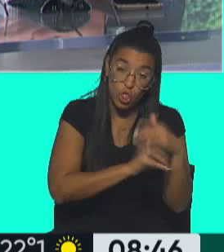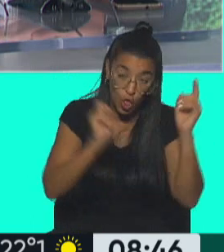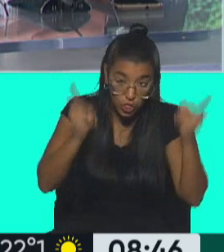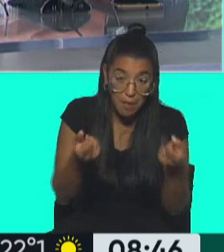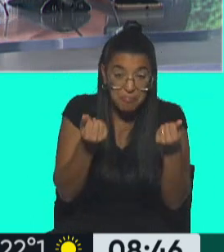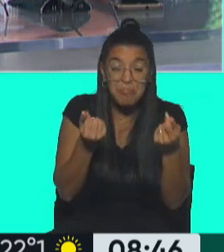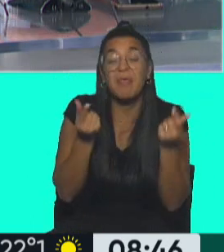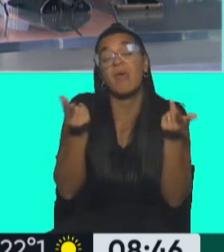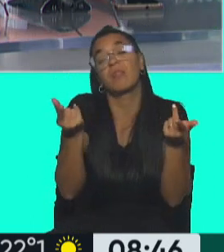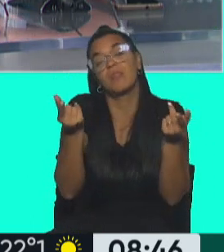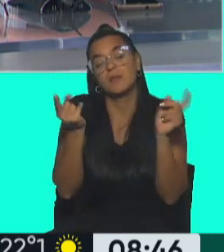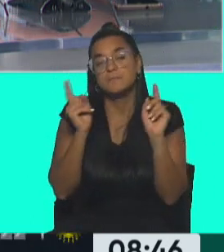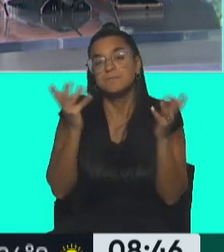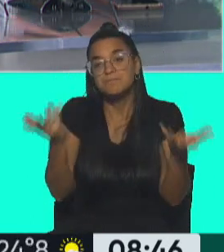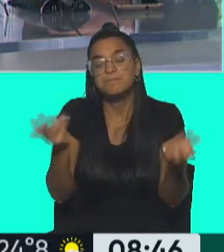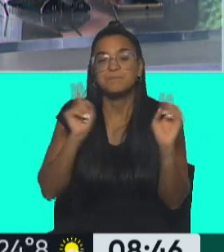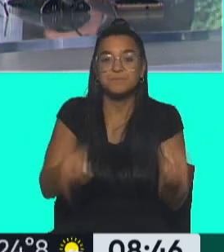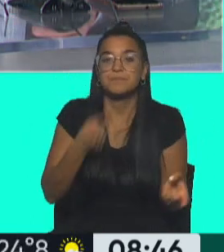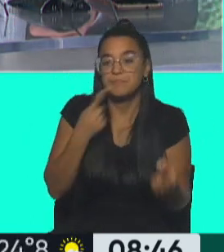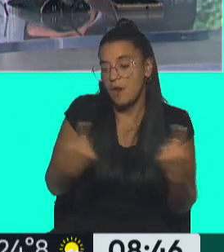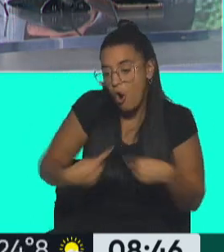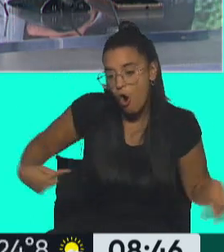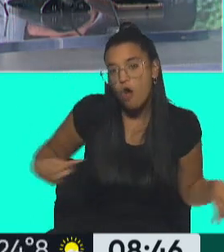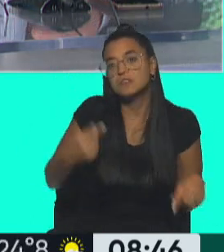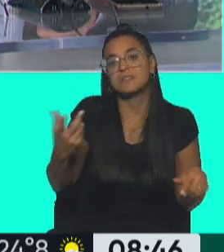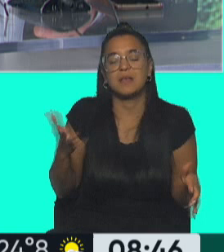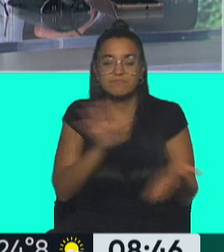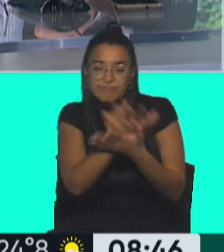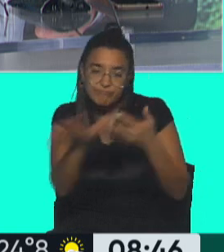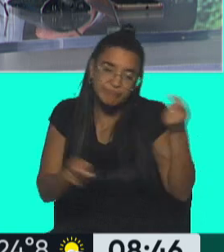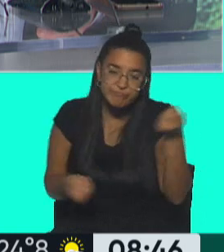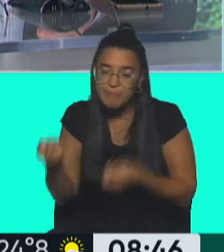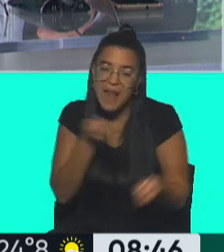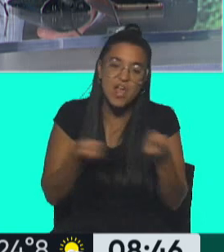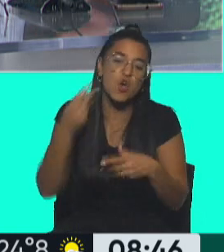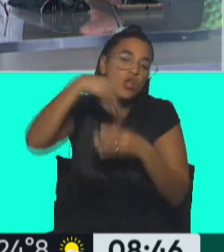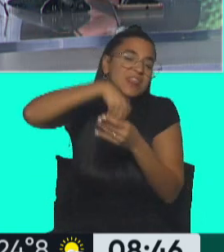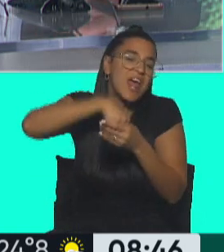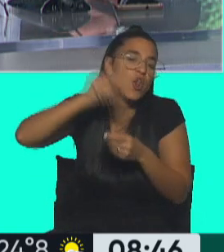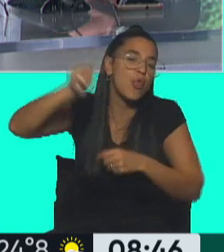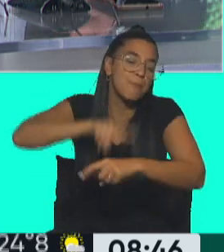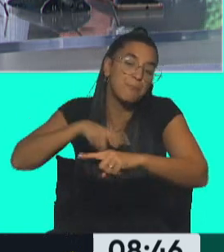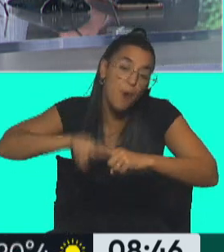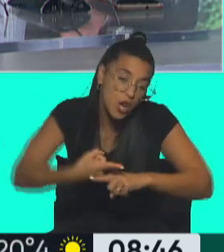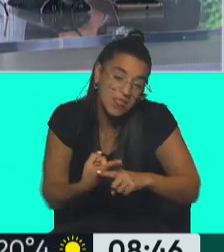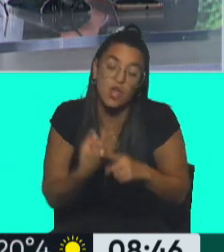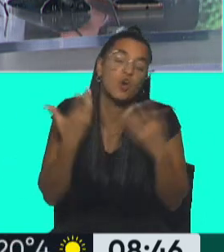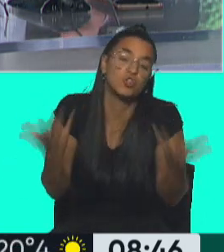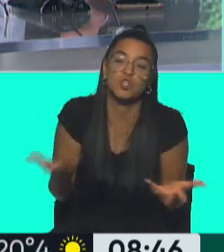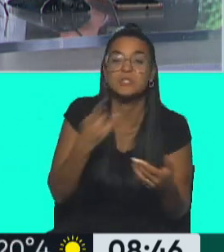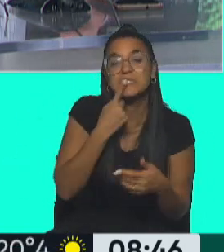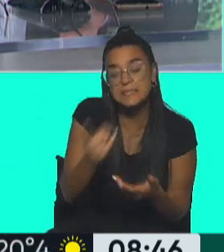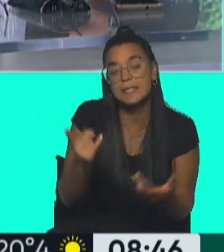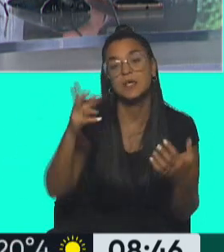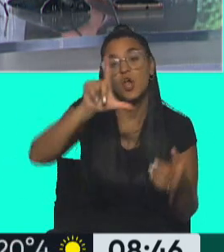además de todo eso, las pertenencias y acomodamientos internos en materia política. De manera tal que el teorema